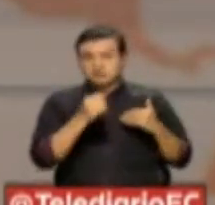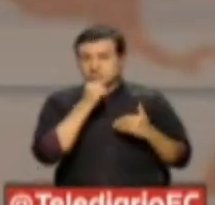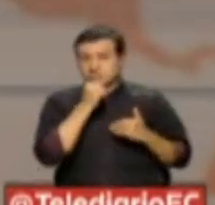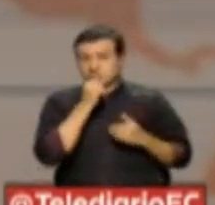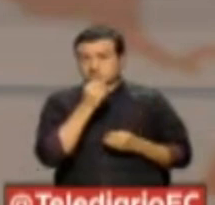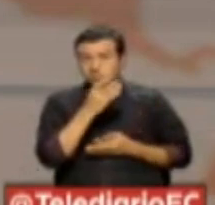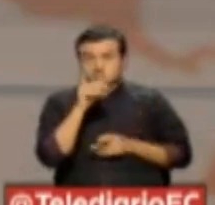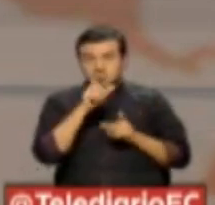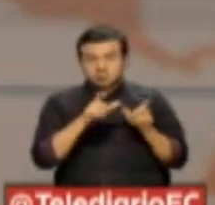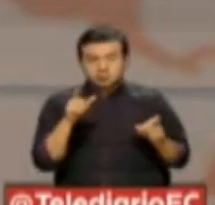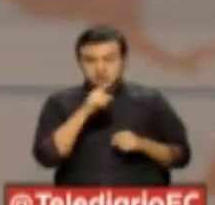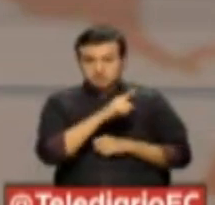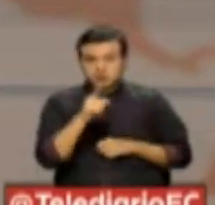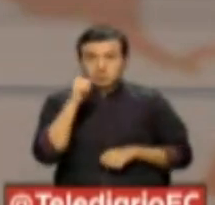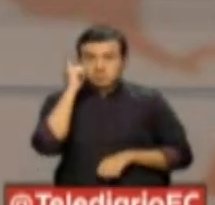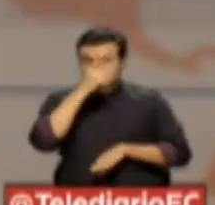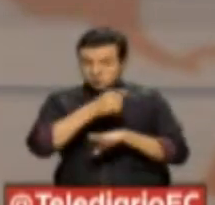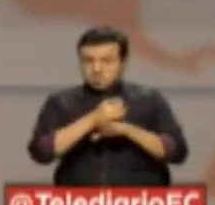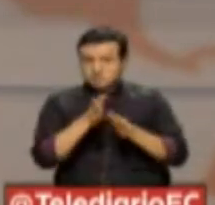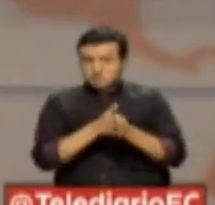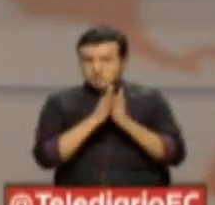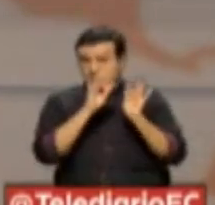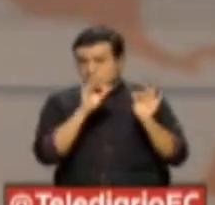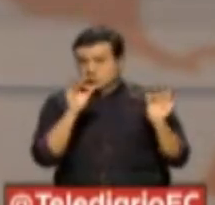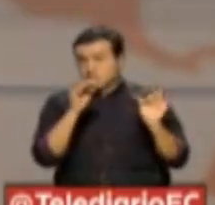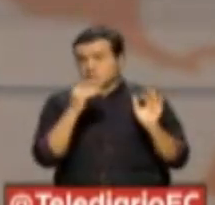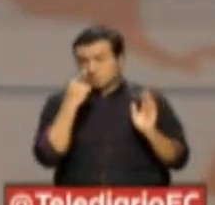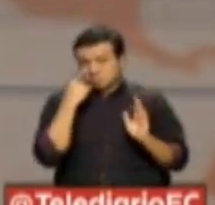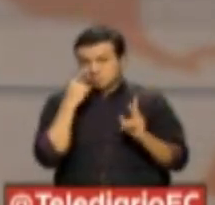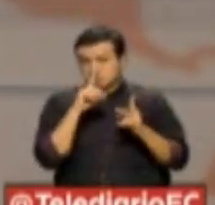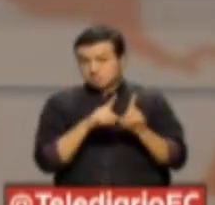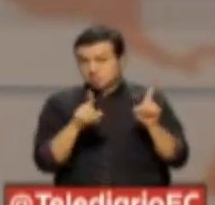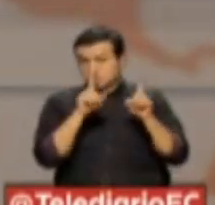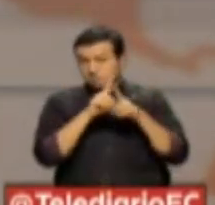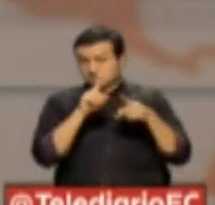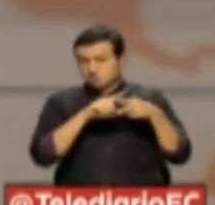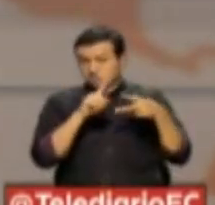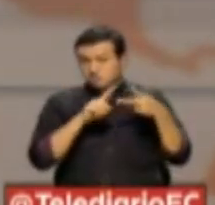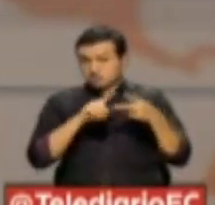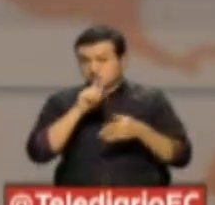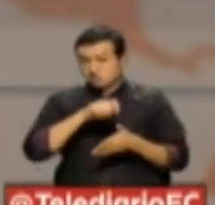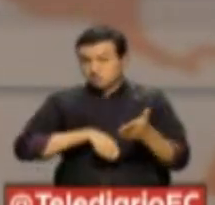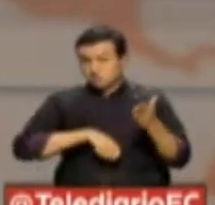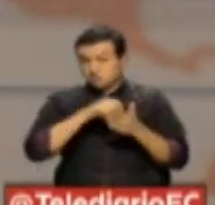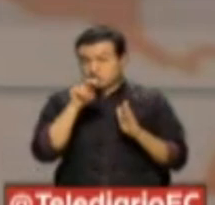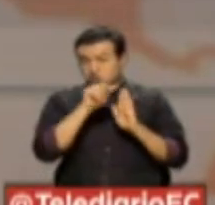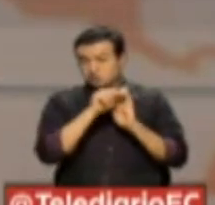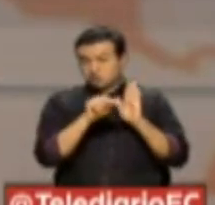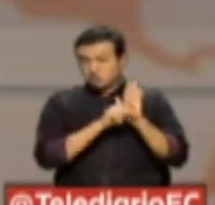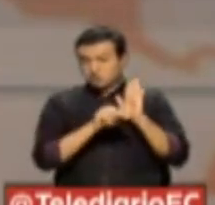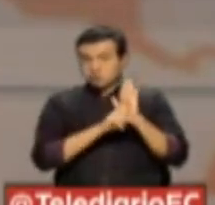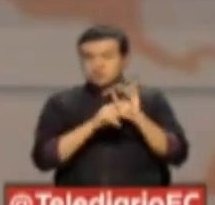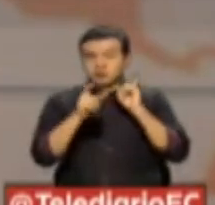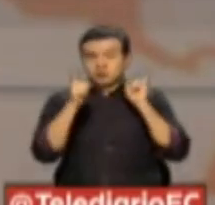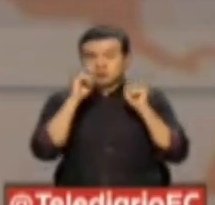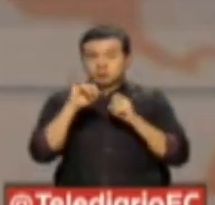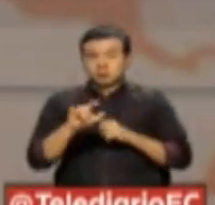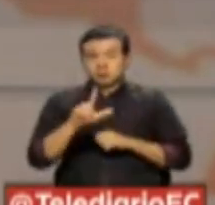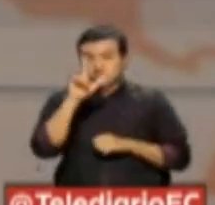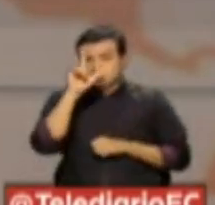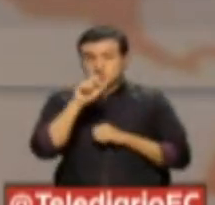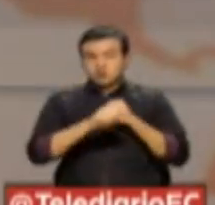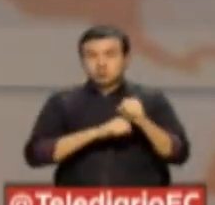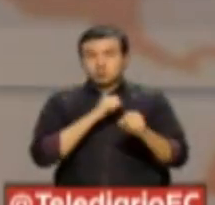la ciudadanía exige calidad le voy a poner otros dos datos cuando se aprobó la ordenanza de regulación en julio